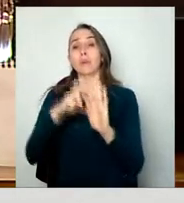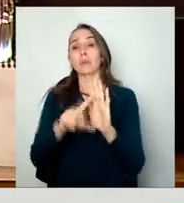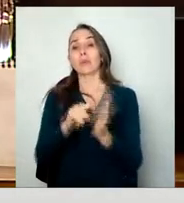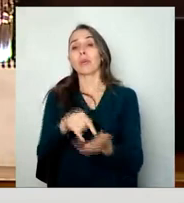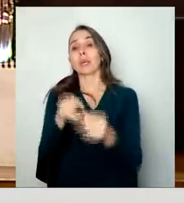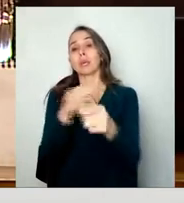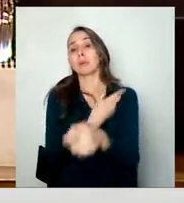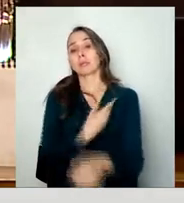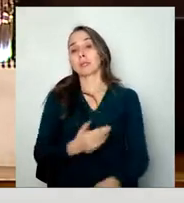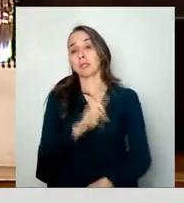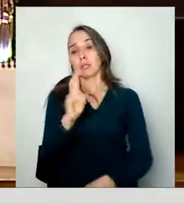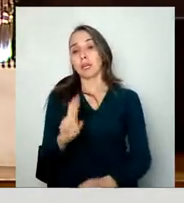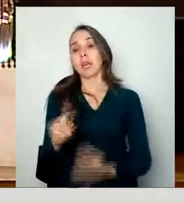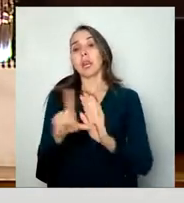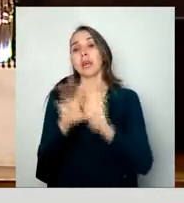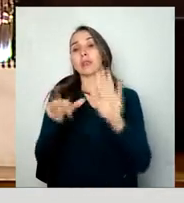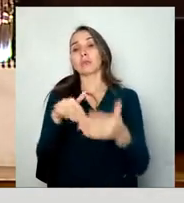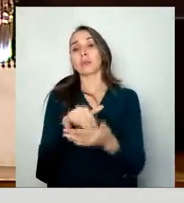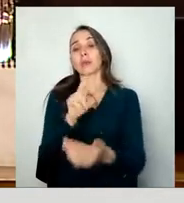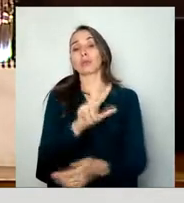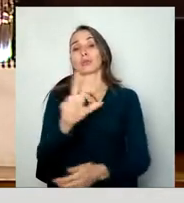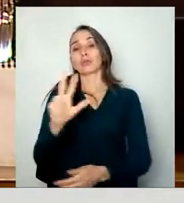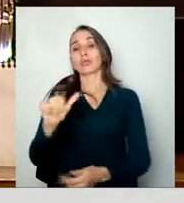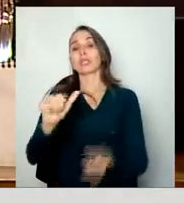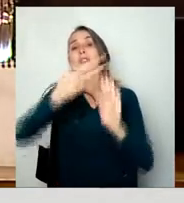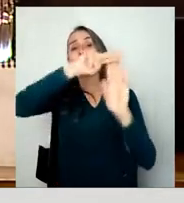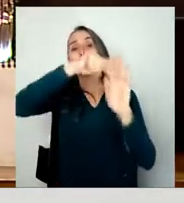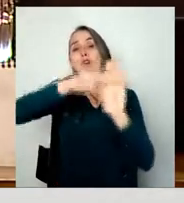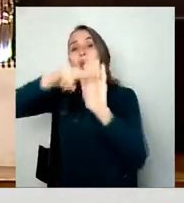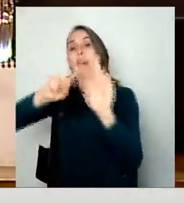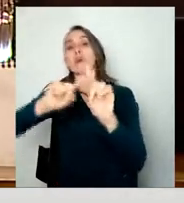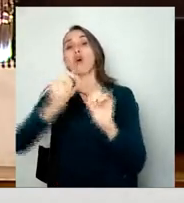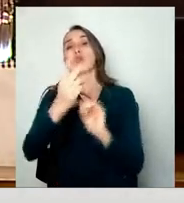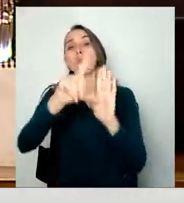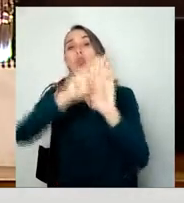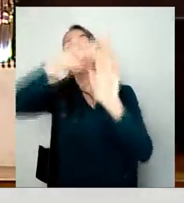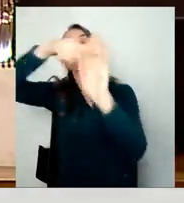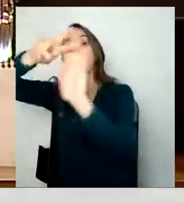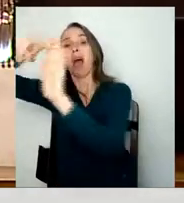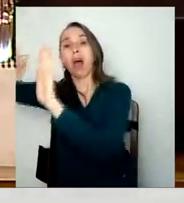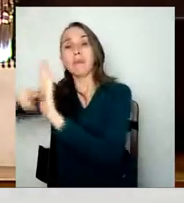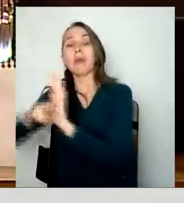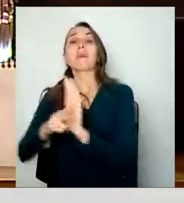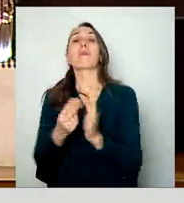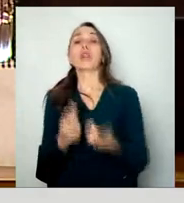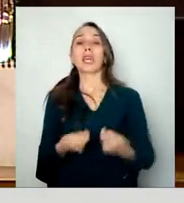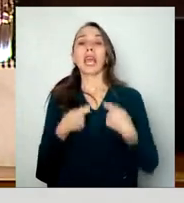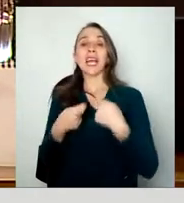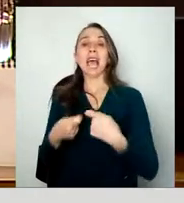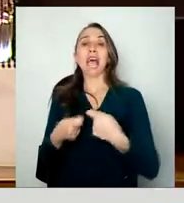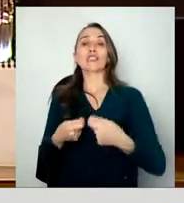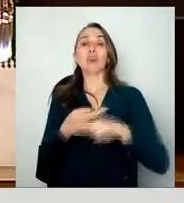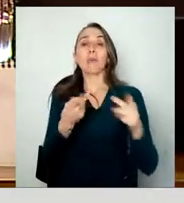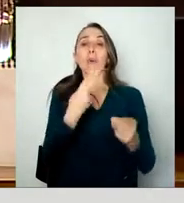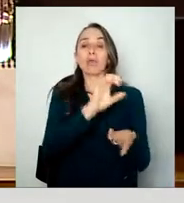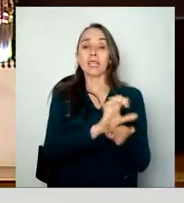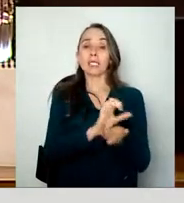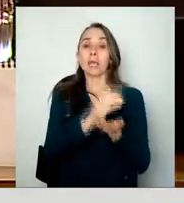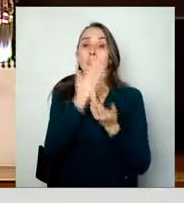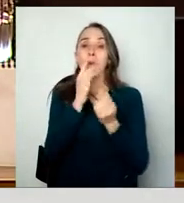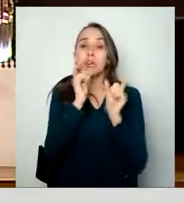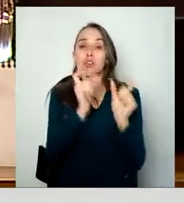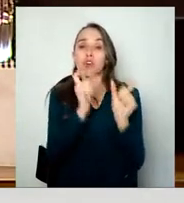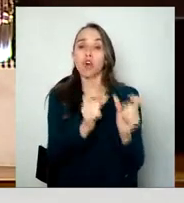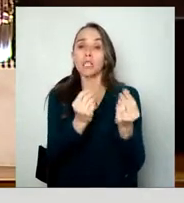número 19.886 y otras leyes para mejorar la calidad del gasto público aumentar los estándares de Propiedad y transparencia e